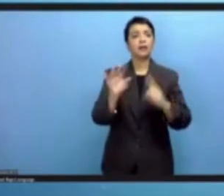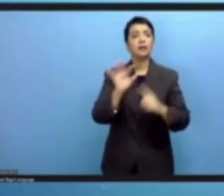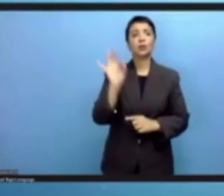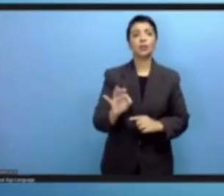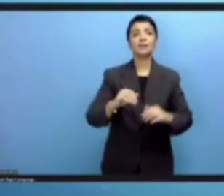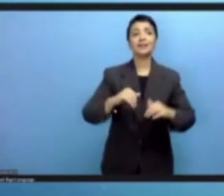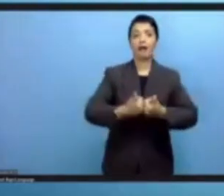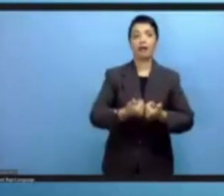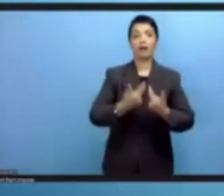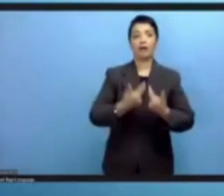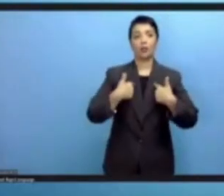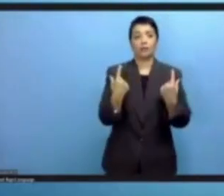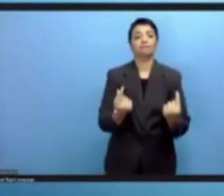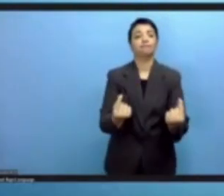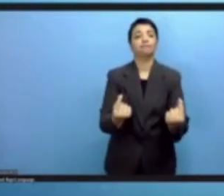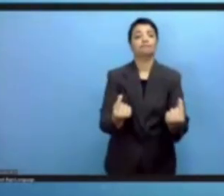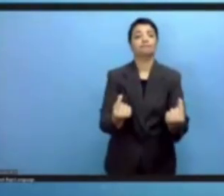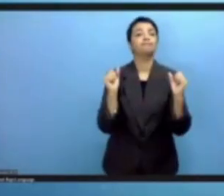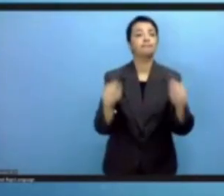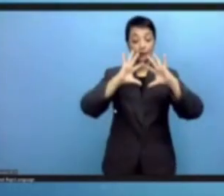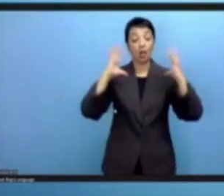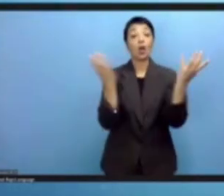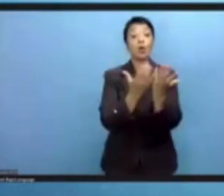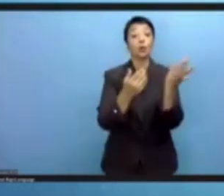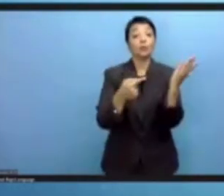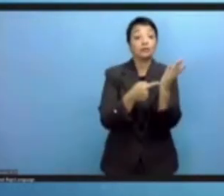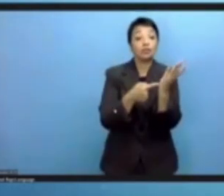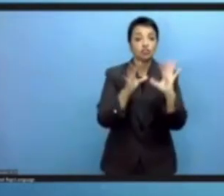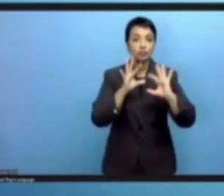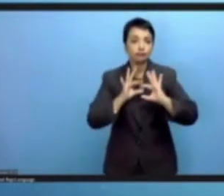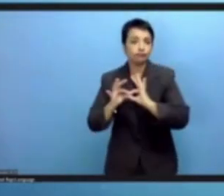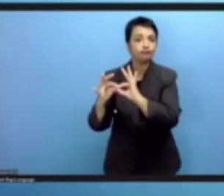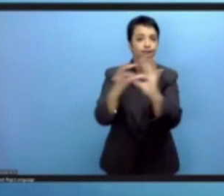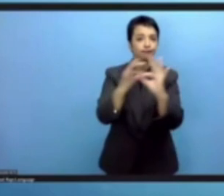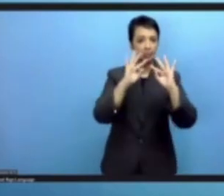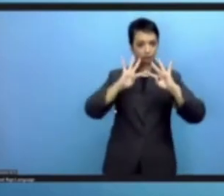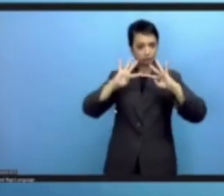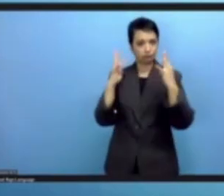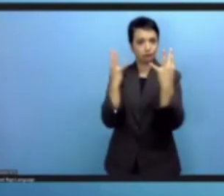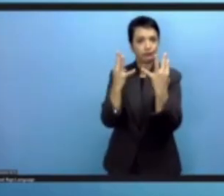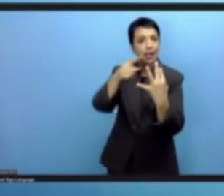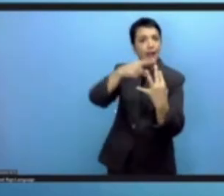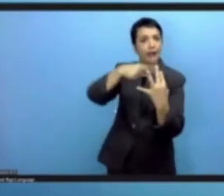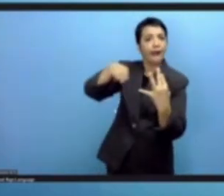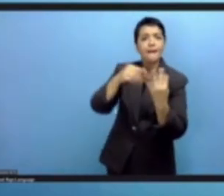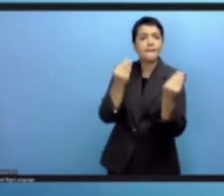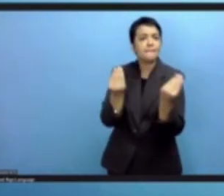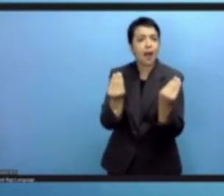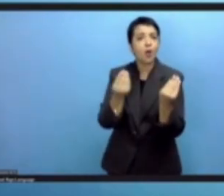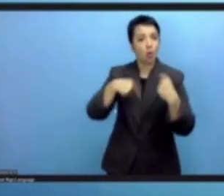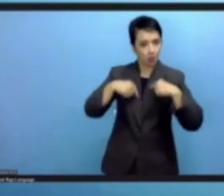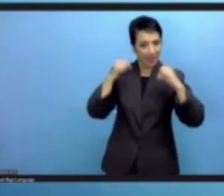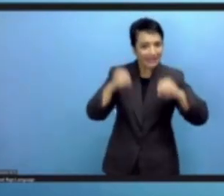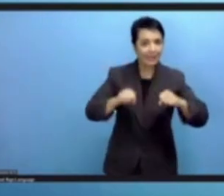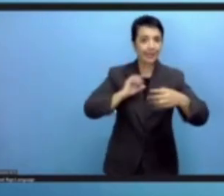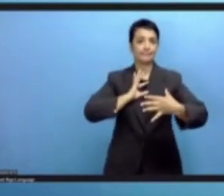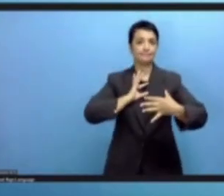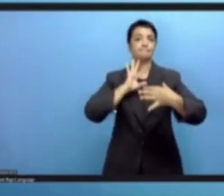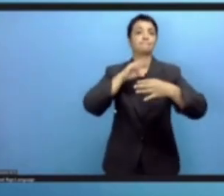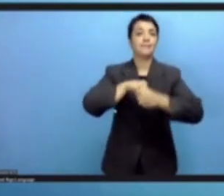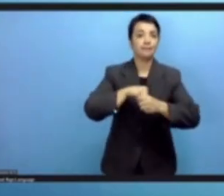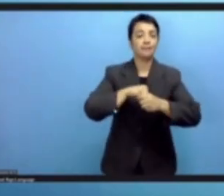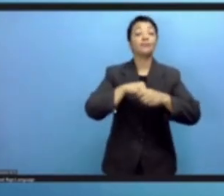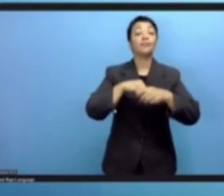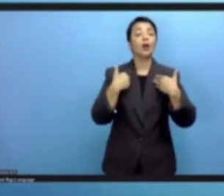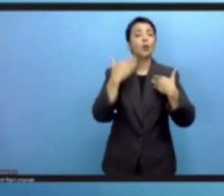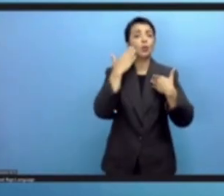qué debemos hacer el pacto digital mundial es una oportunidad de tomar esas oportunidades